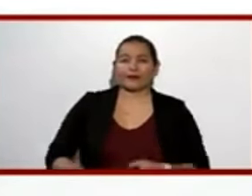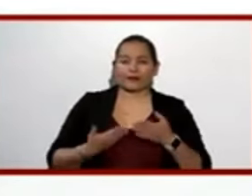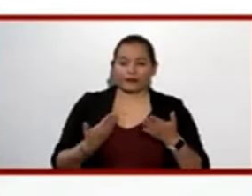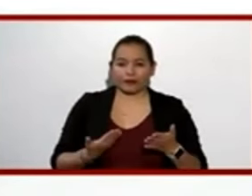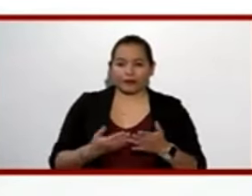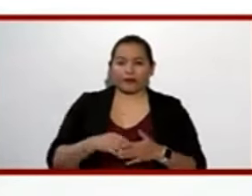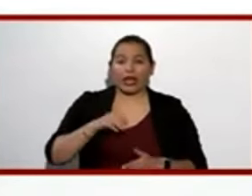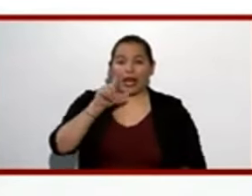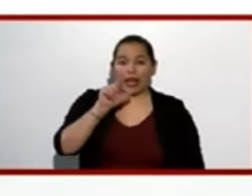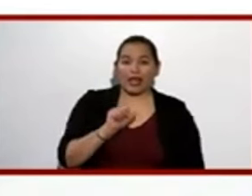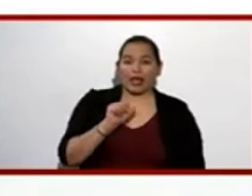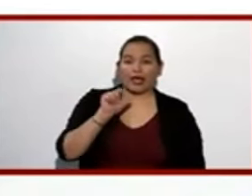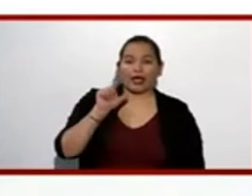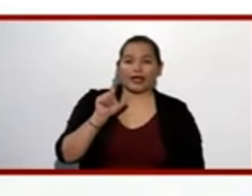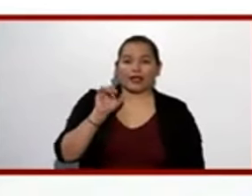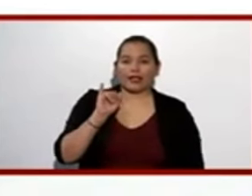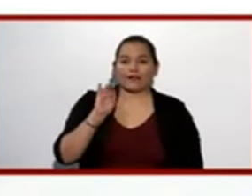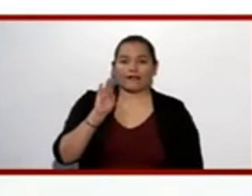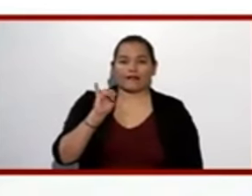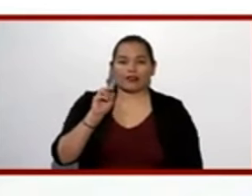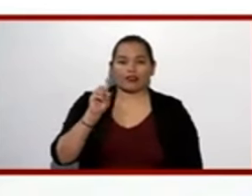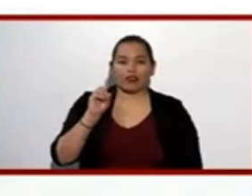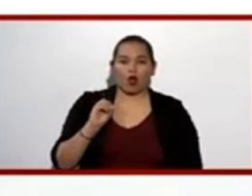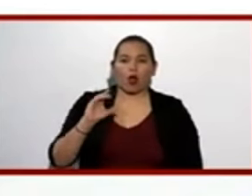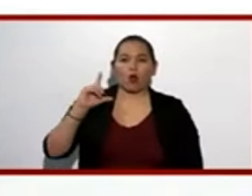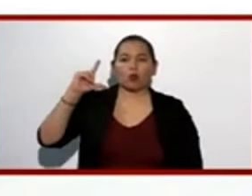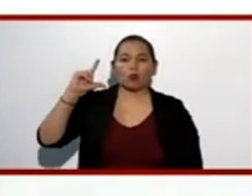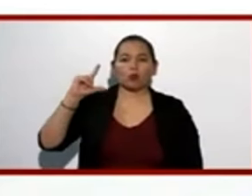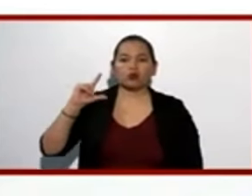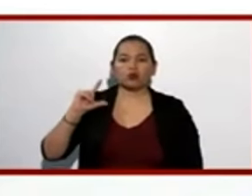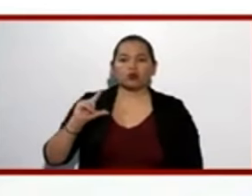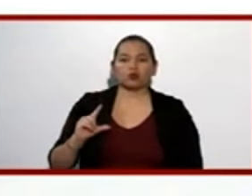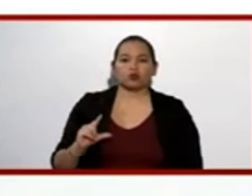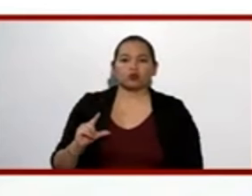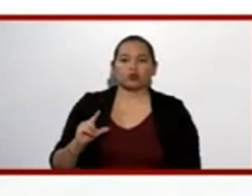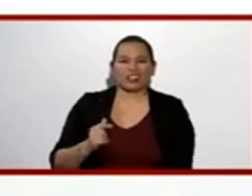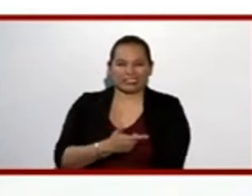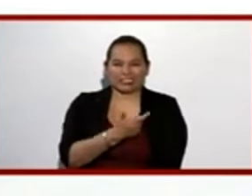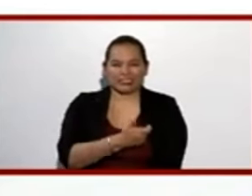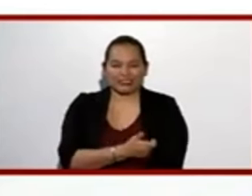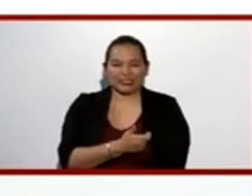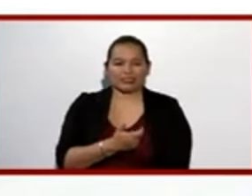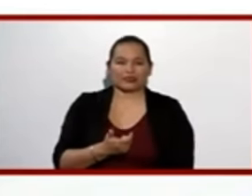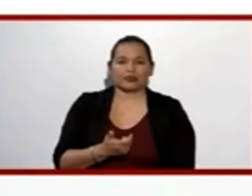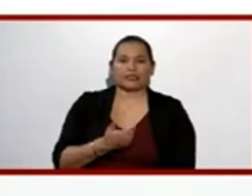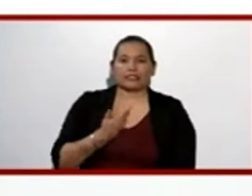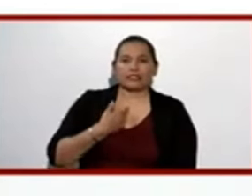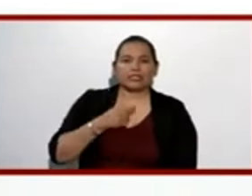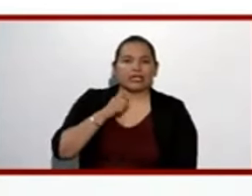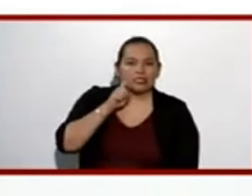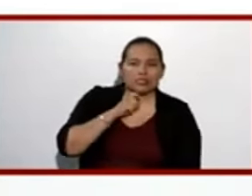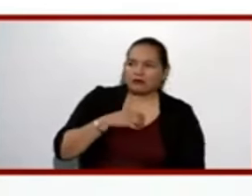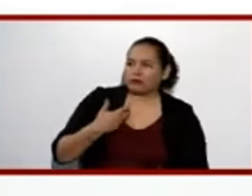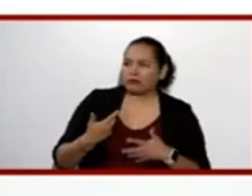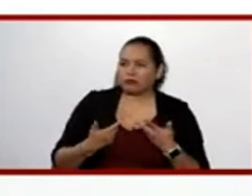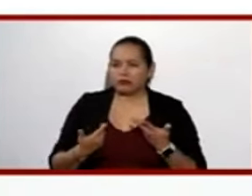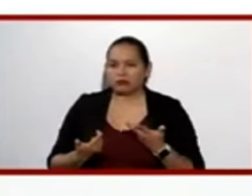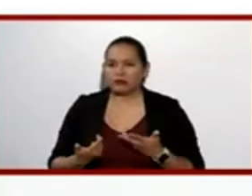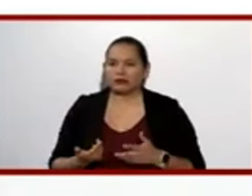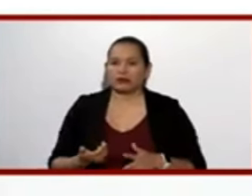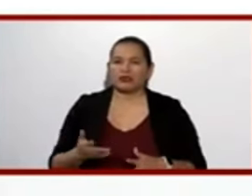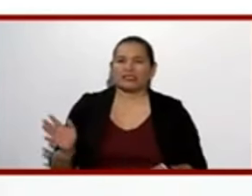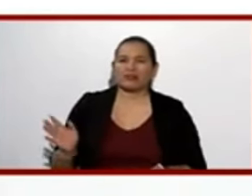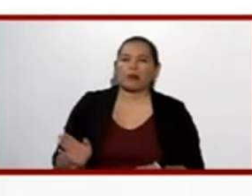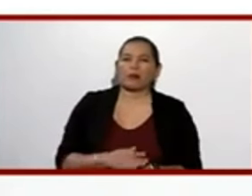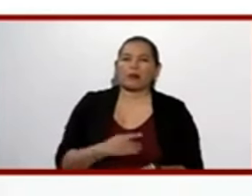entonces la libido disminuye. Y el estímulo sexual disminuye. Porque